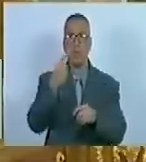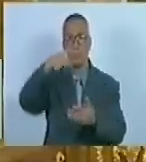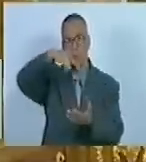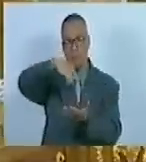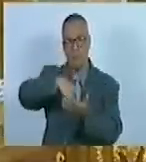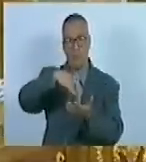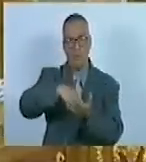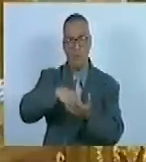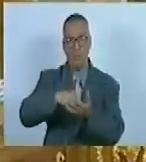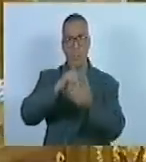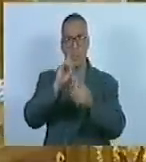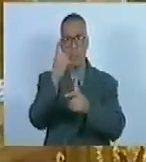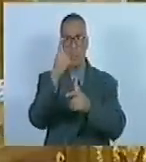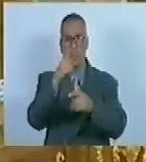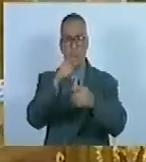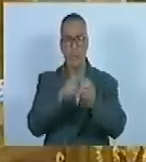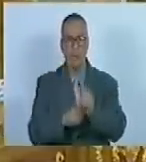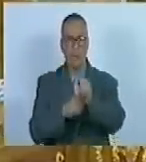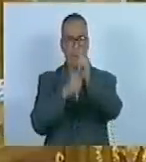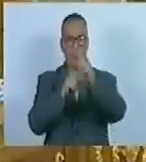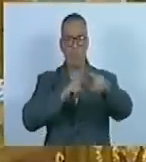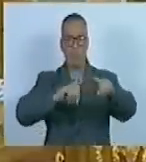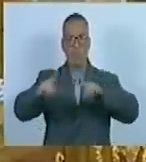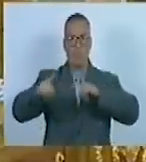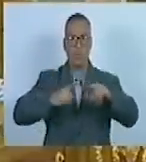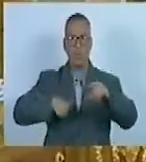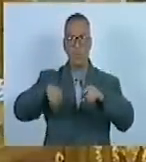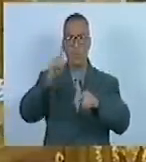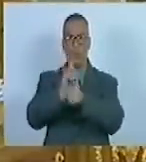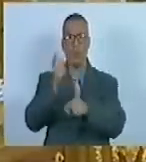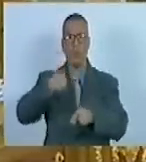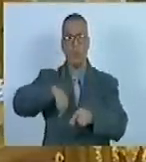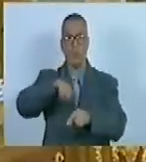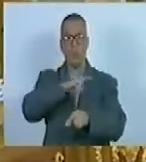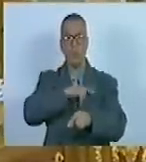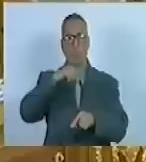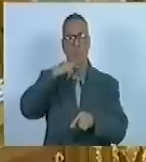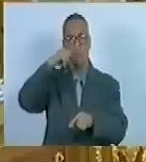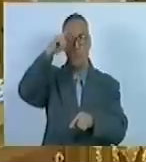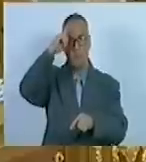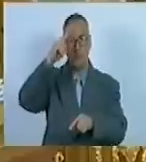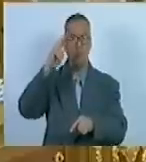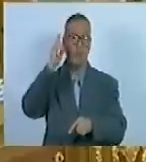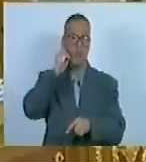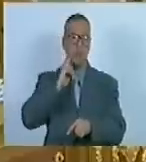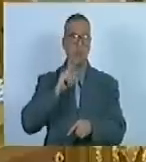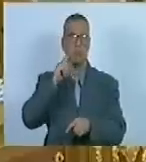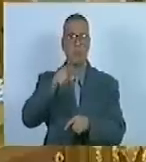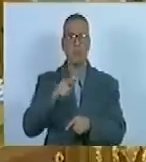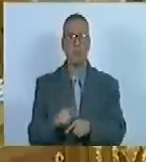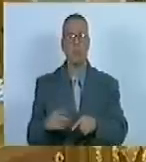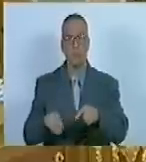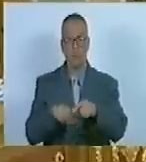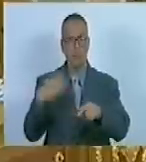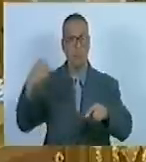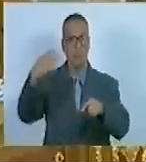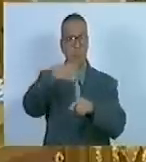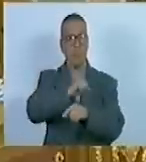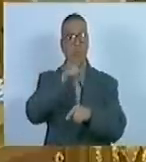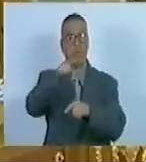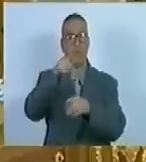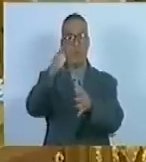Carabobo bajo un mando único, el mando único de nuestro padre el libertador, y consiguieron